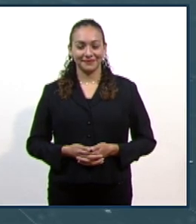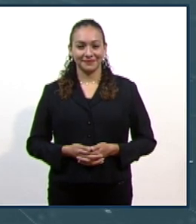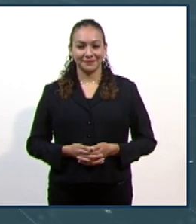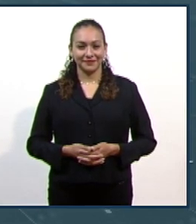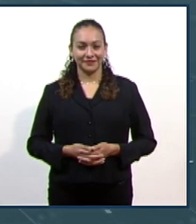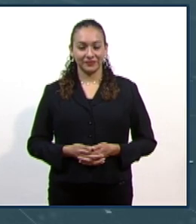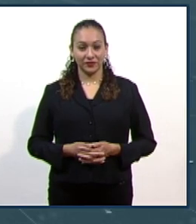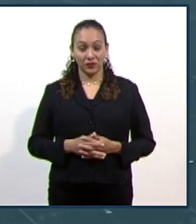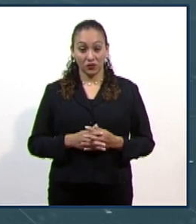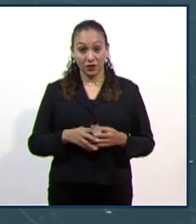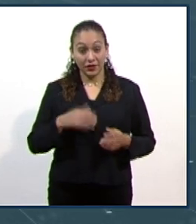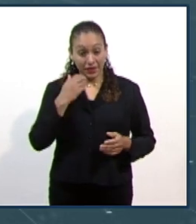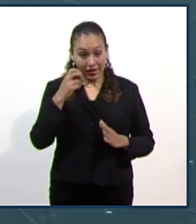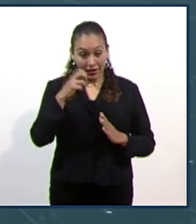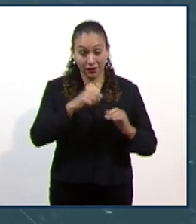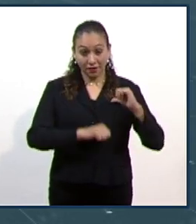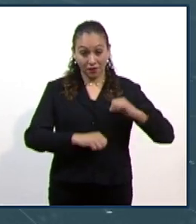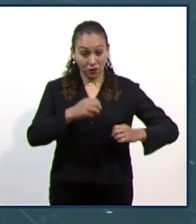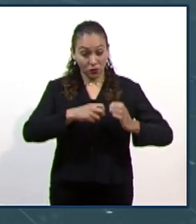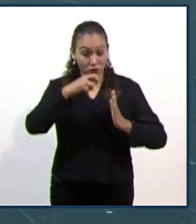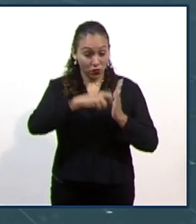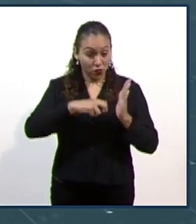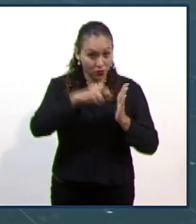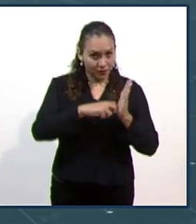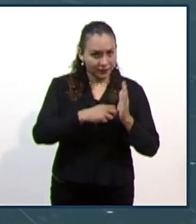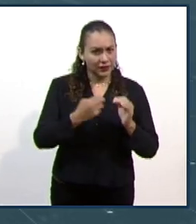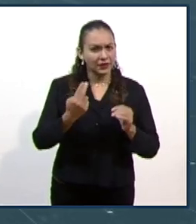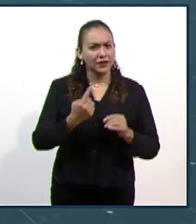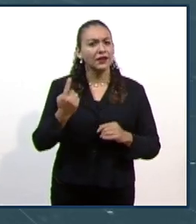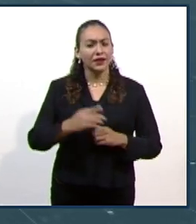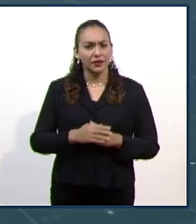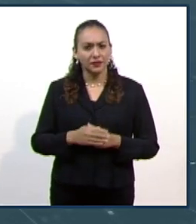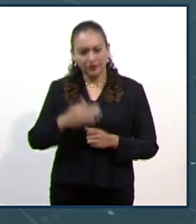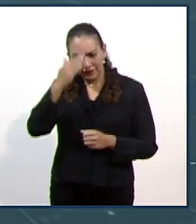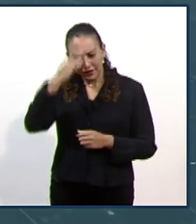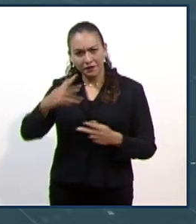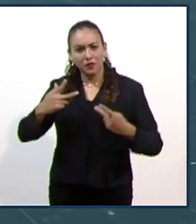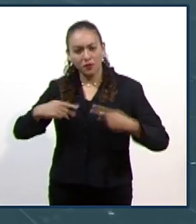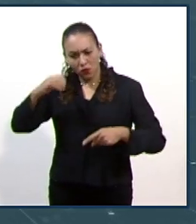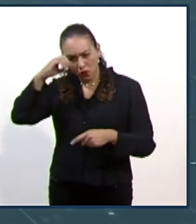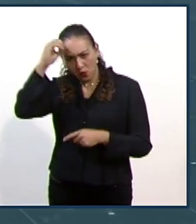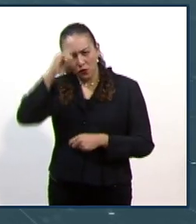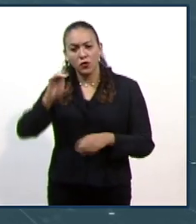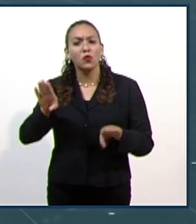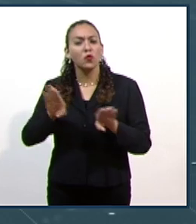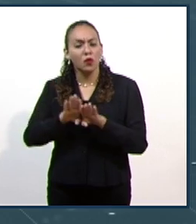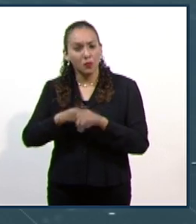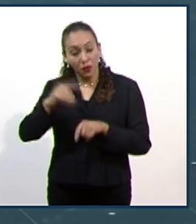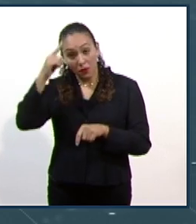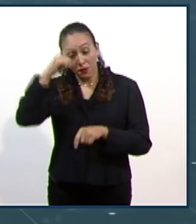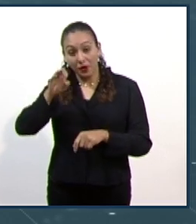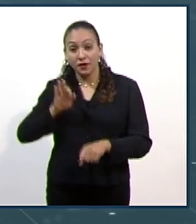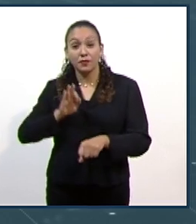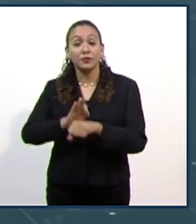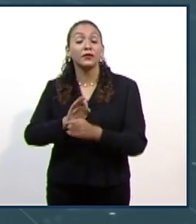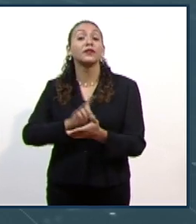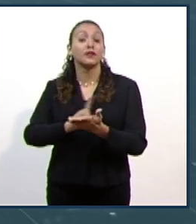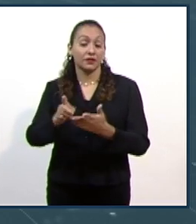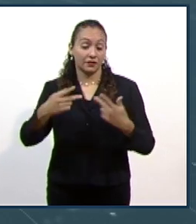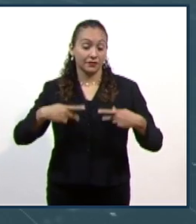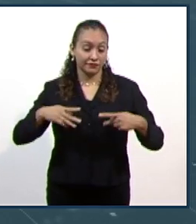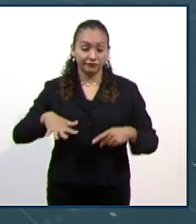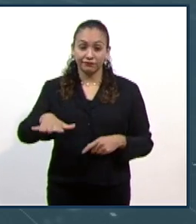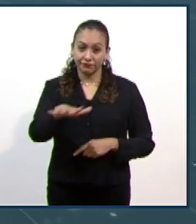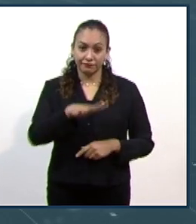Toda reforma al Poder Judicial tiene que tomar en cuenta a las víctimas y garantizar la protección de derechos, afirmó la ministra